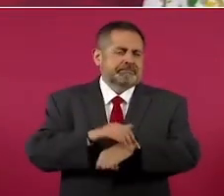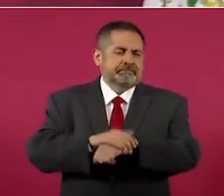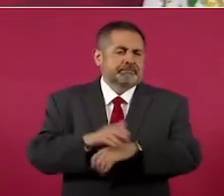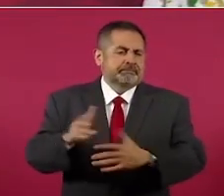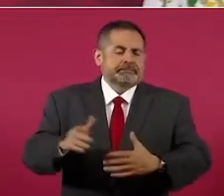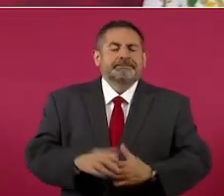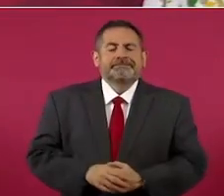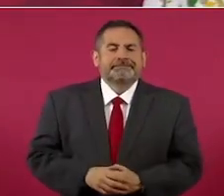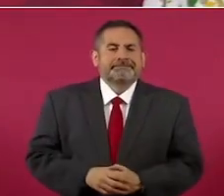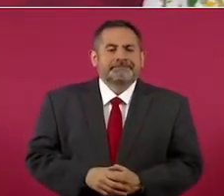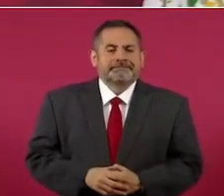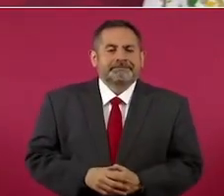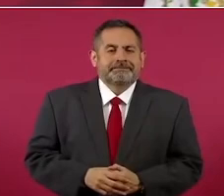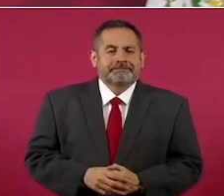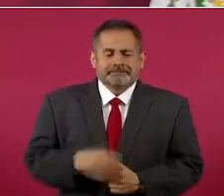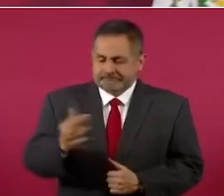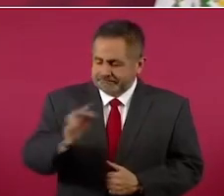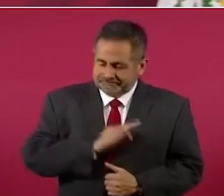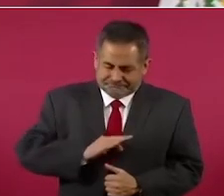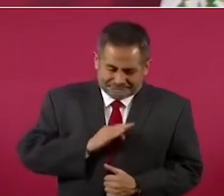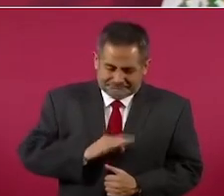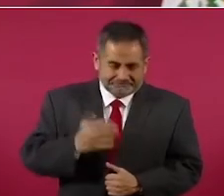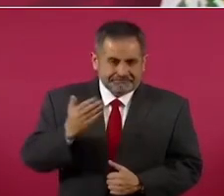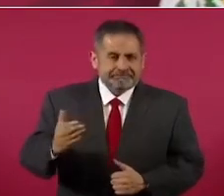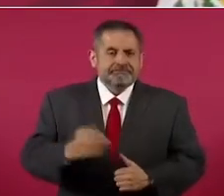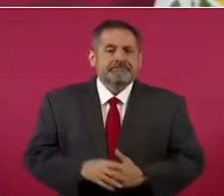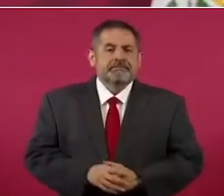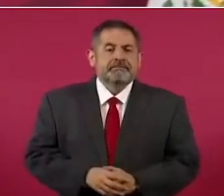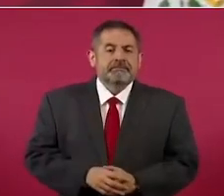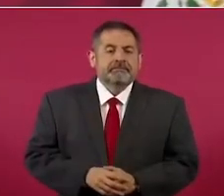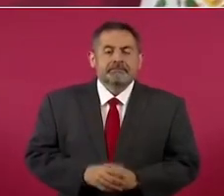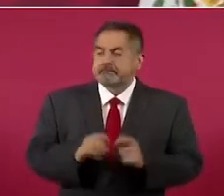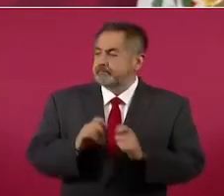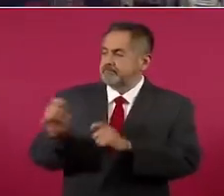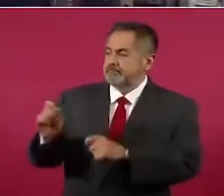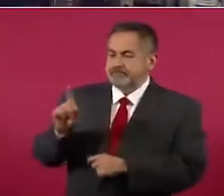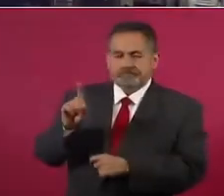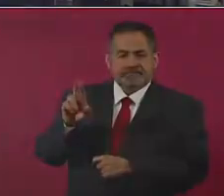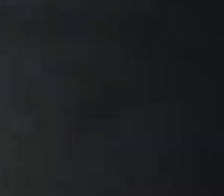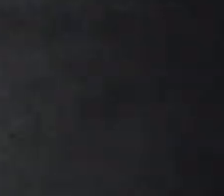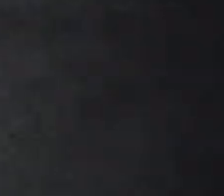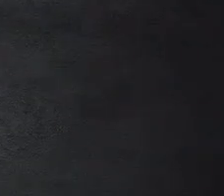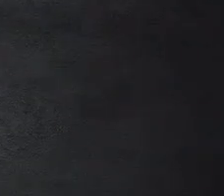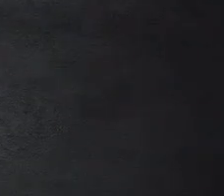Felicidades. Y ahora sí, Ricardo.